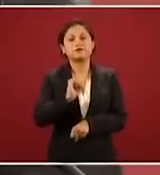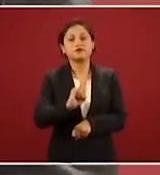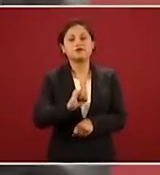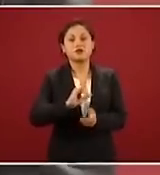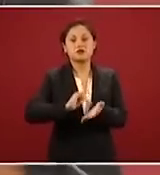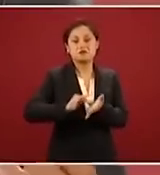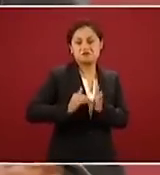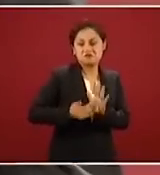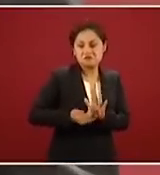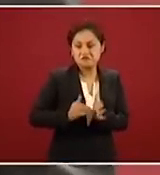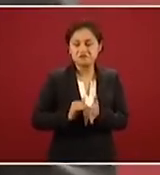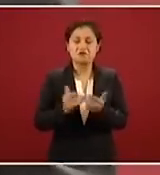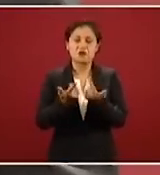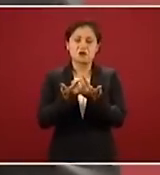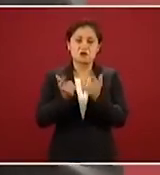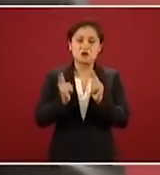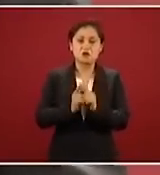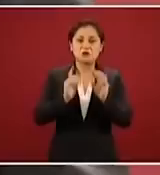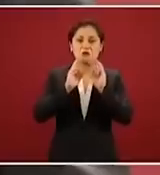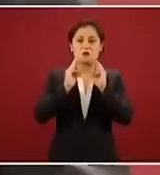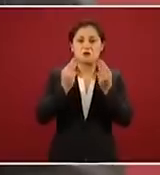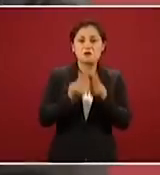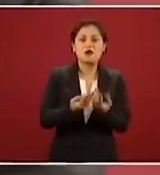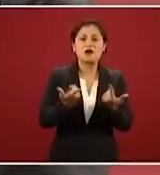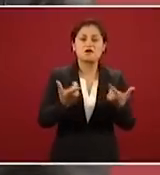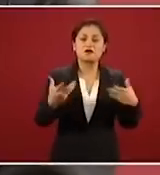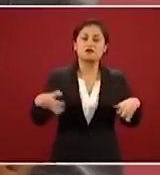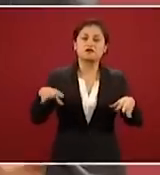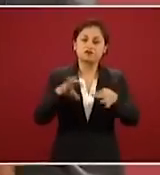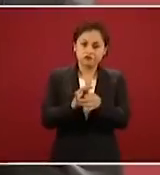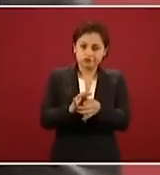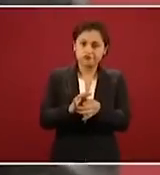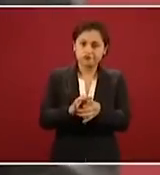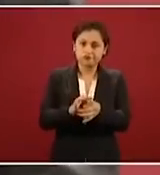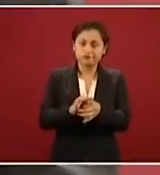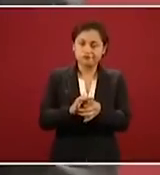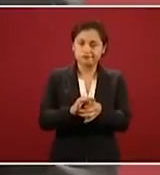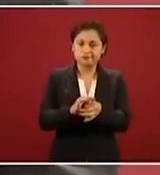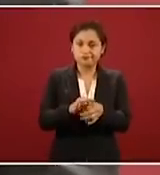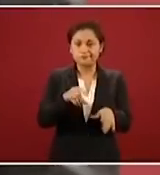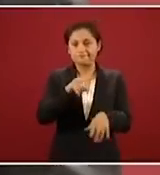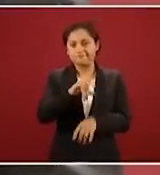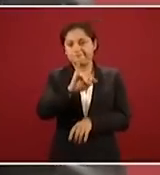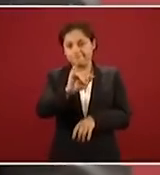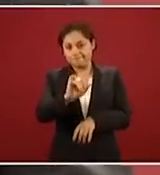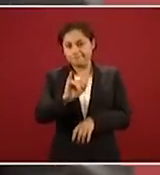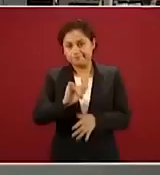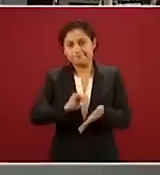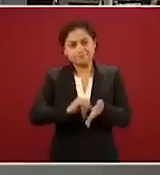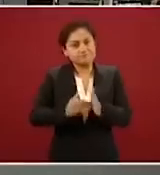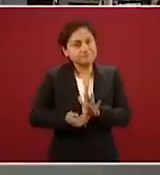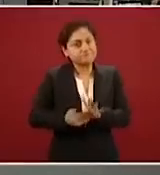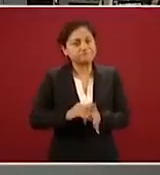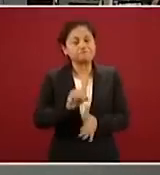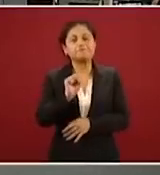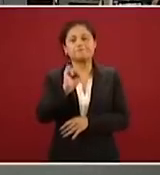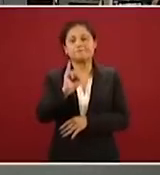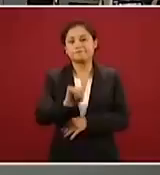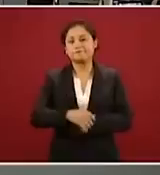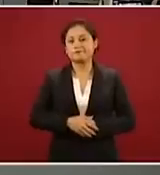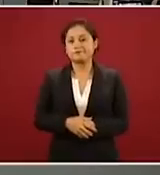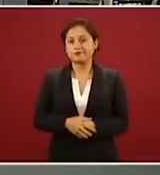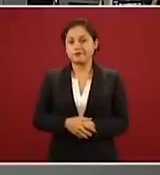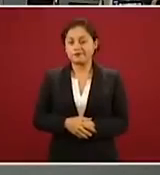contubernio, asociación delictuosa, que hubo complicidad, porque